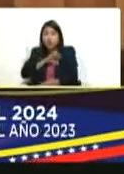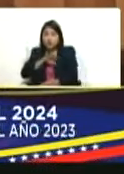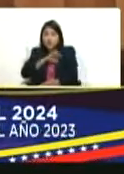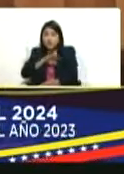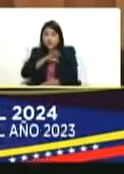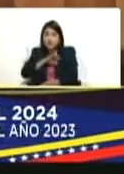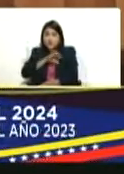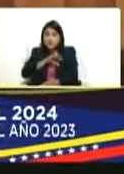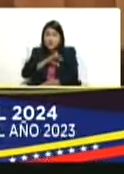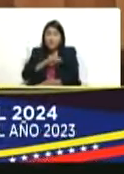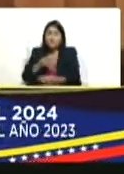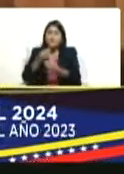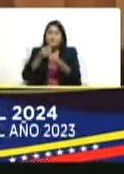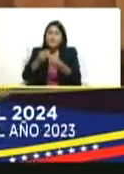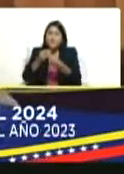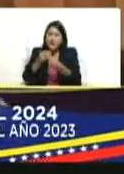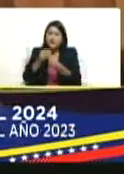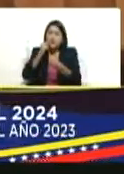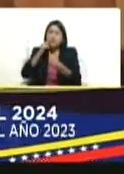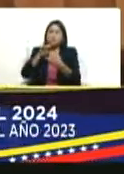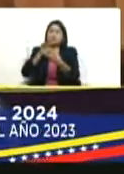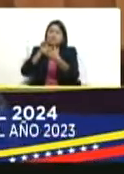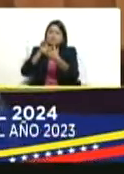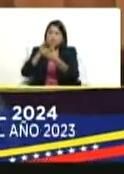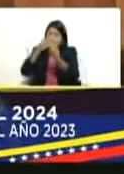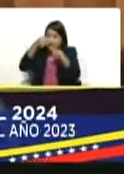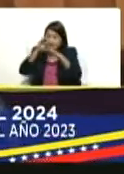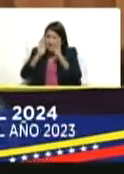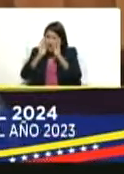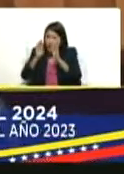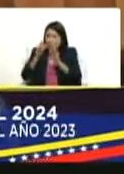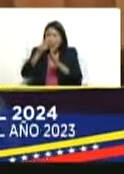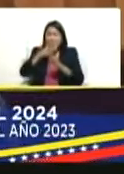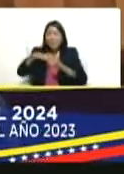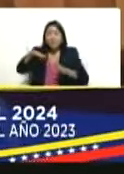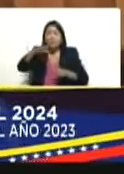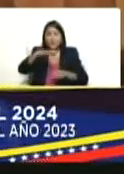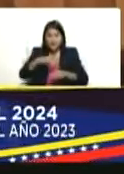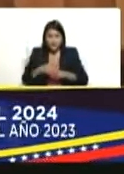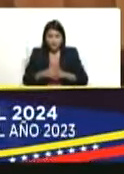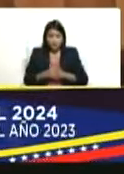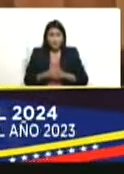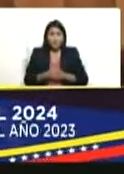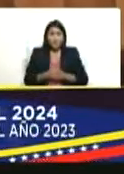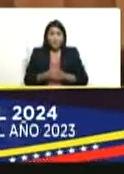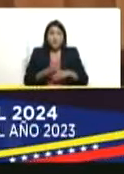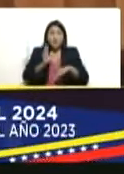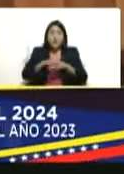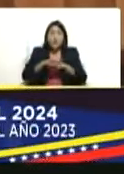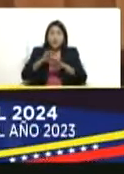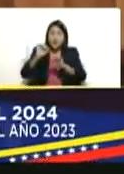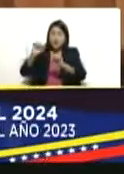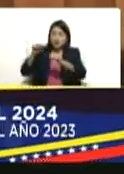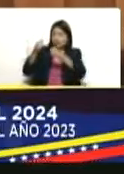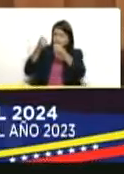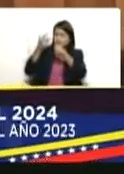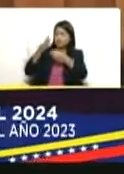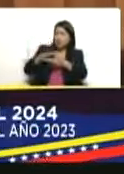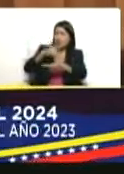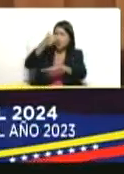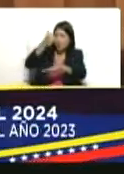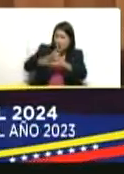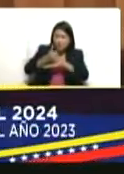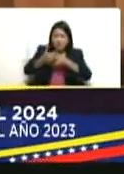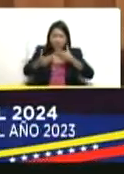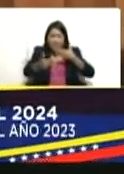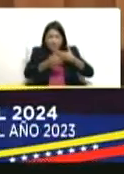atender con lo poco que tenemos a nuestro pueblo y las heridas sociales creadas por las sanciones. Ha sido clave el